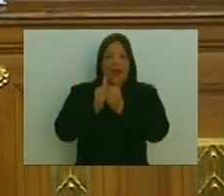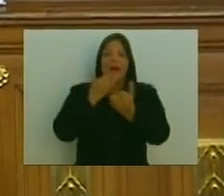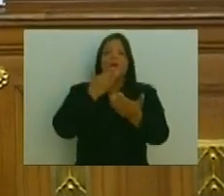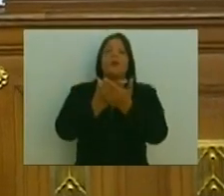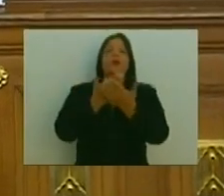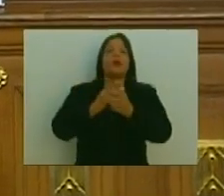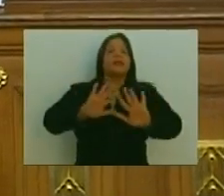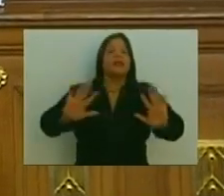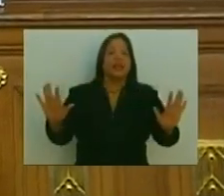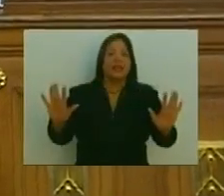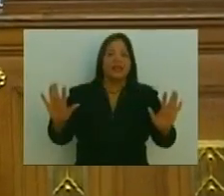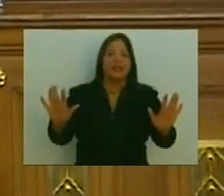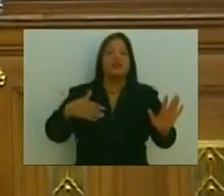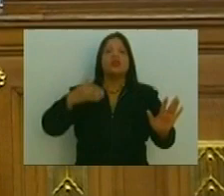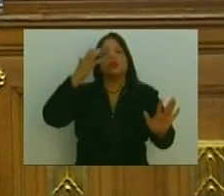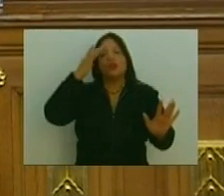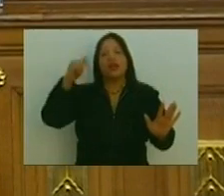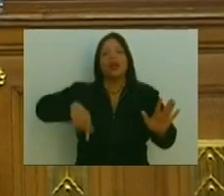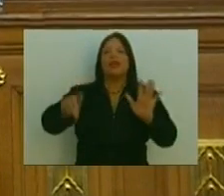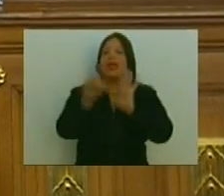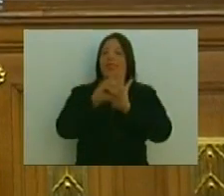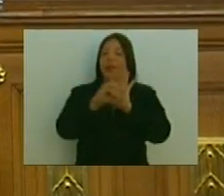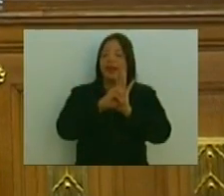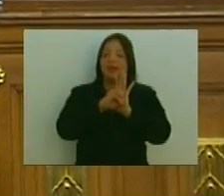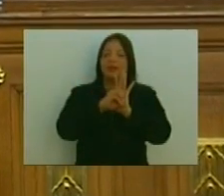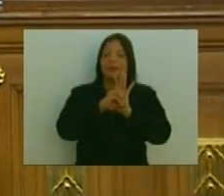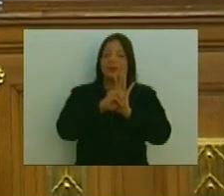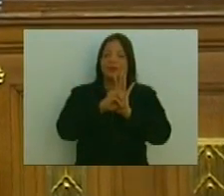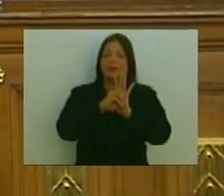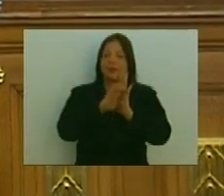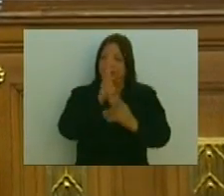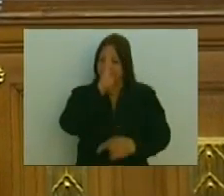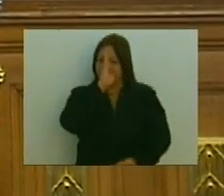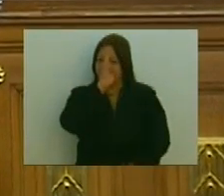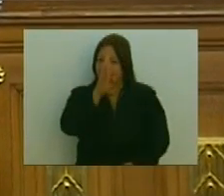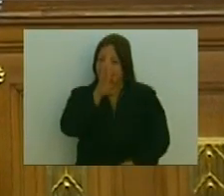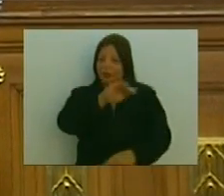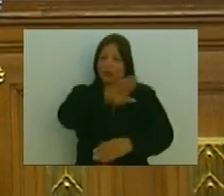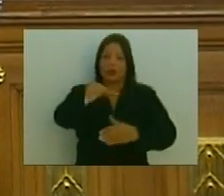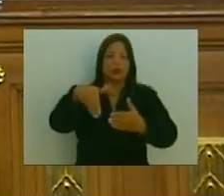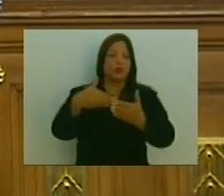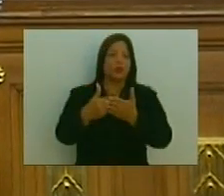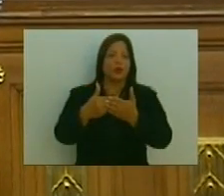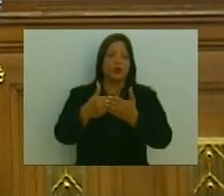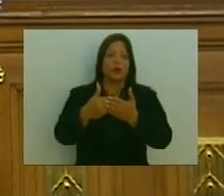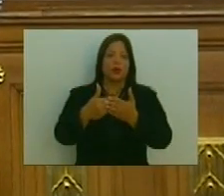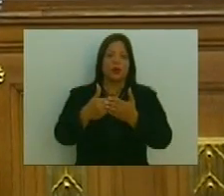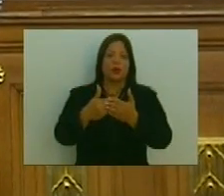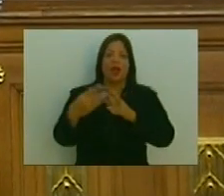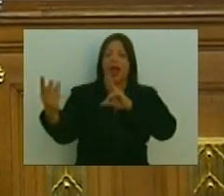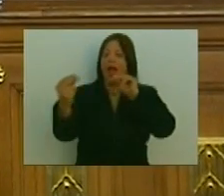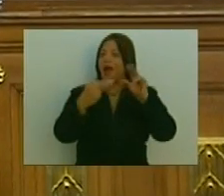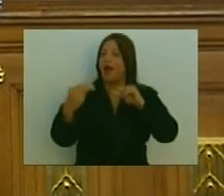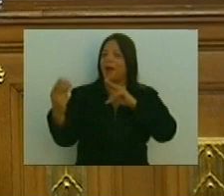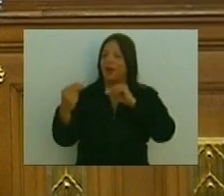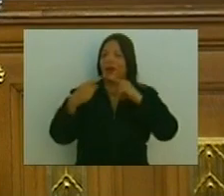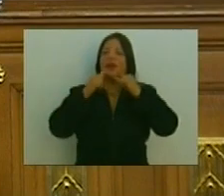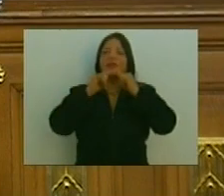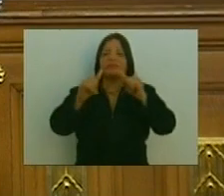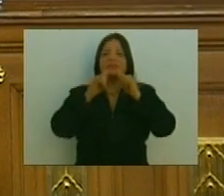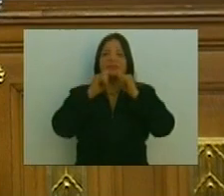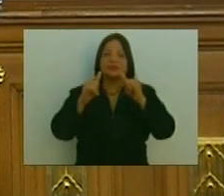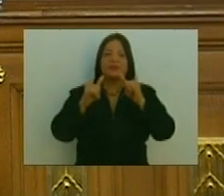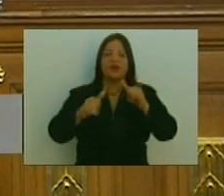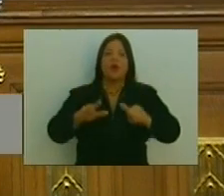propuesta. Y creo que este decreto se va a centrar en todo lo que nosotros hemos hablado y hemos dicho.